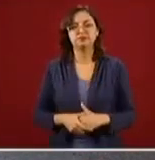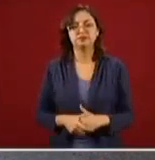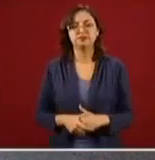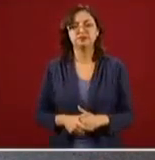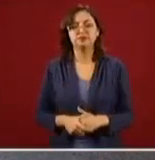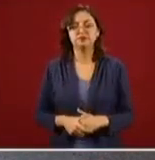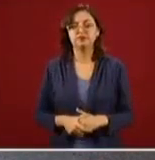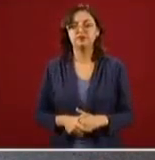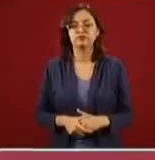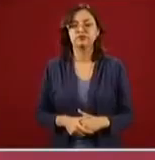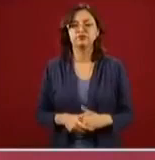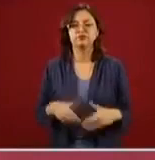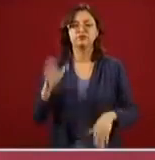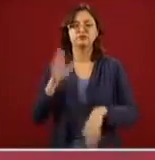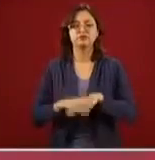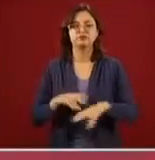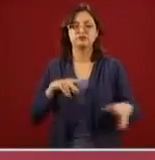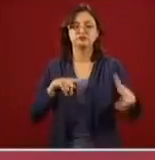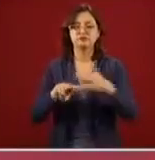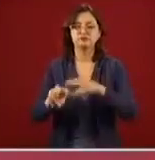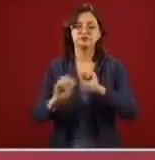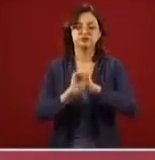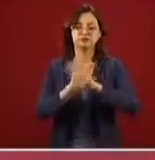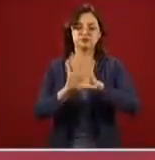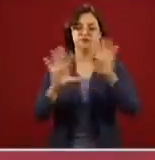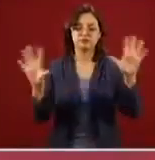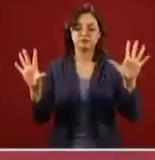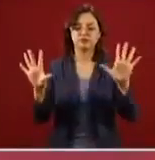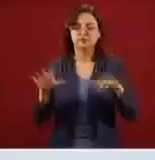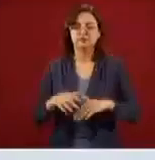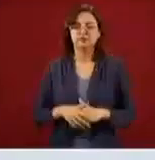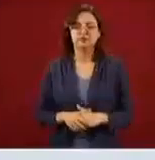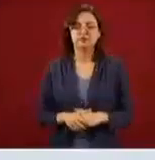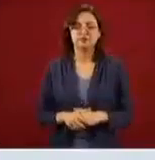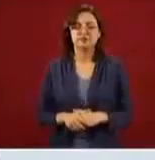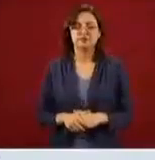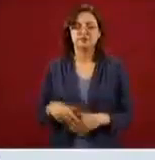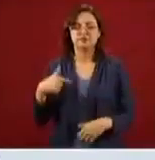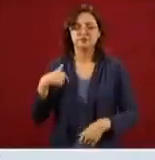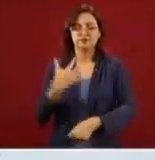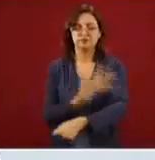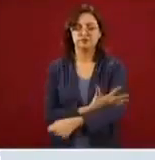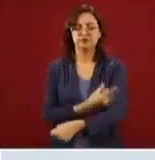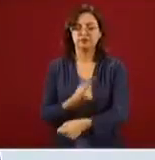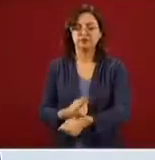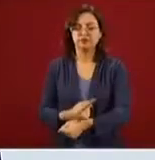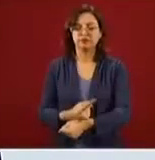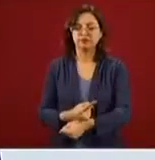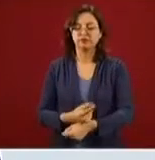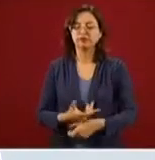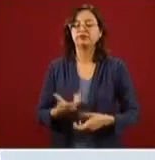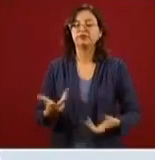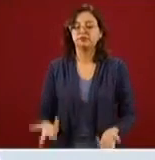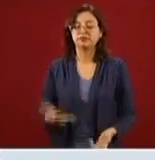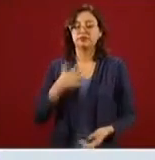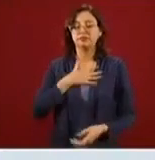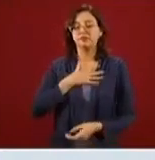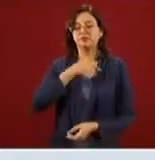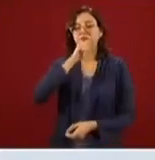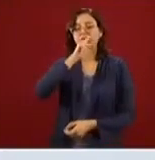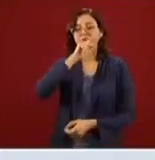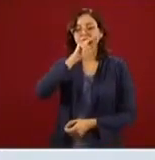Actuar con transparencia, y por eso estoy hablando con franqueza sobre lo que me